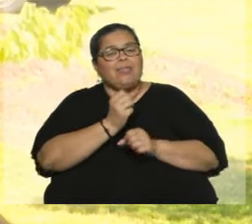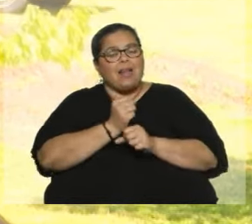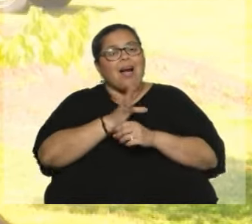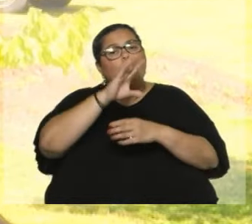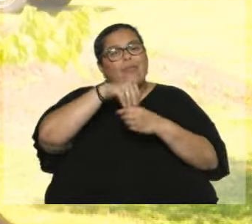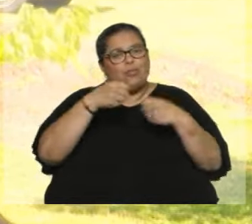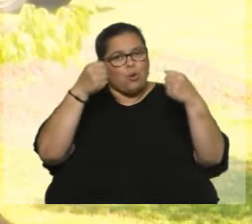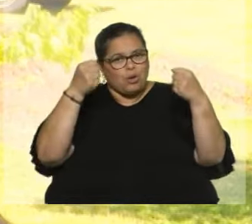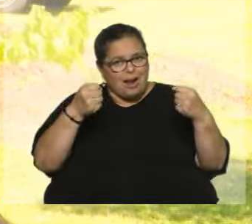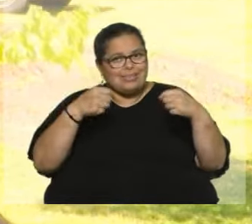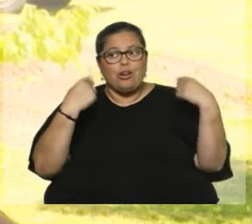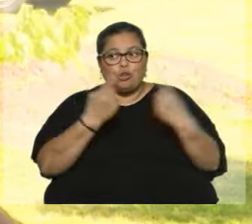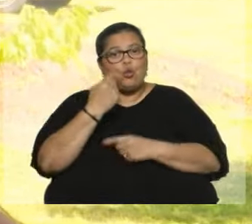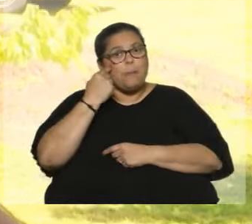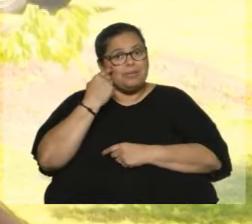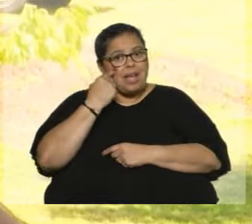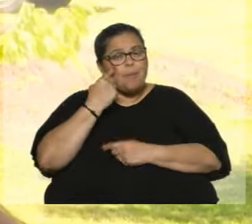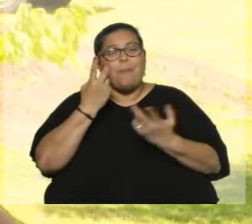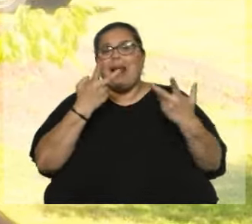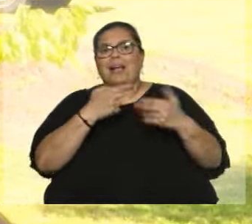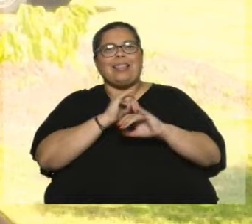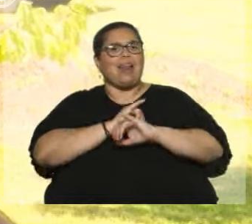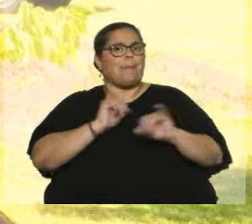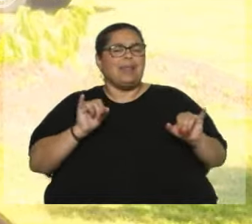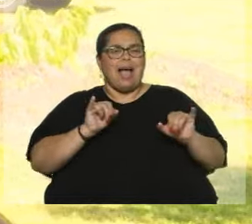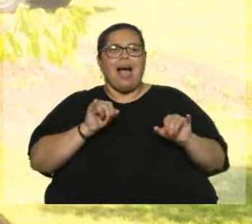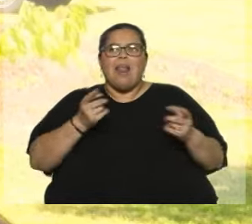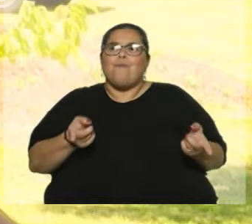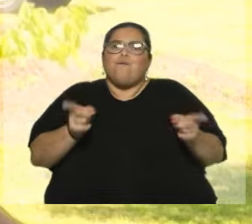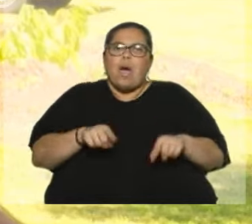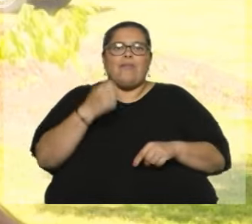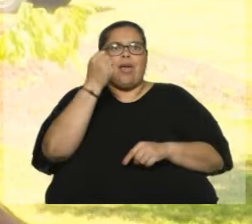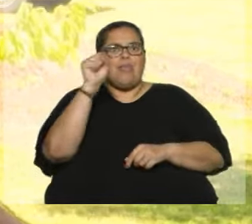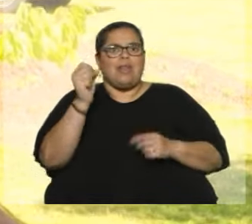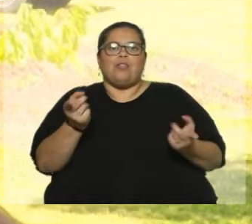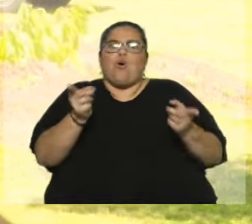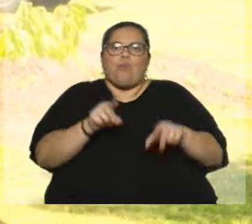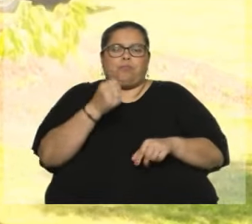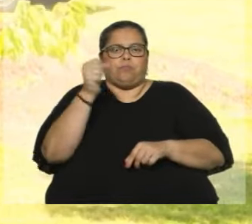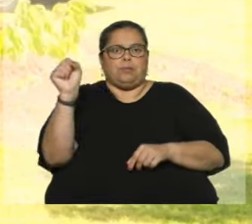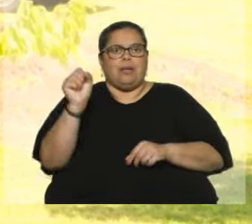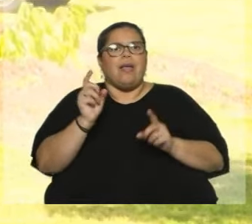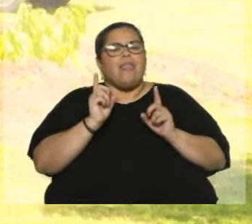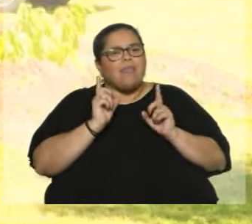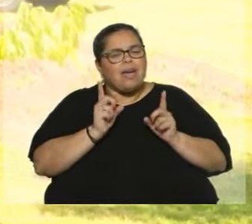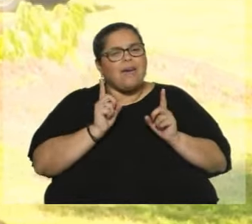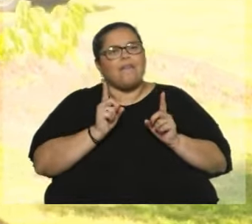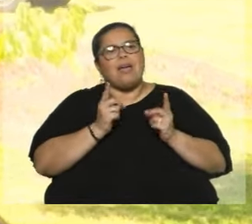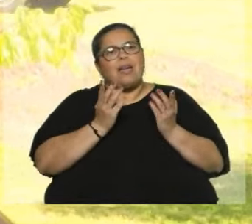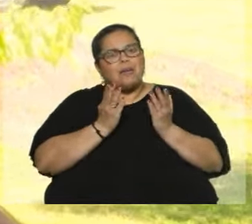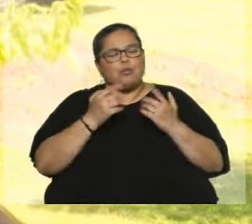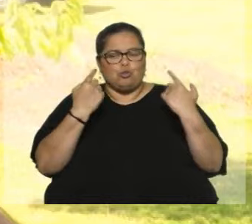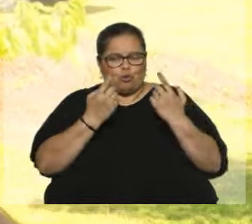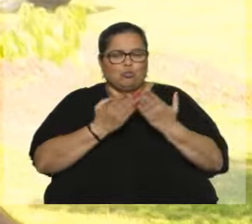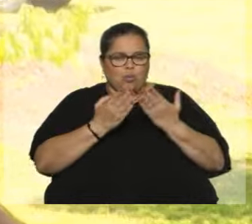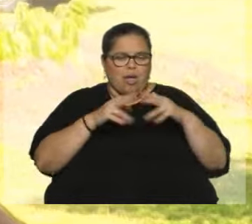Nosotros entendemos que para cortar de alguna forma el nivel de reincidencia que tenemos, en función del estudio académico que hicimos,